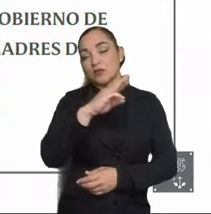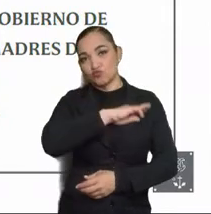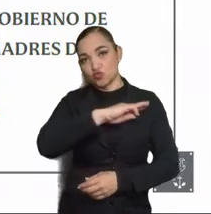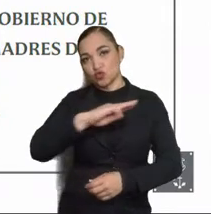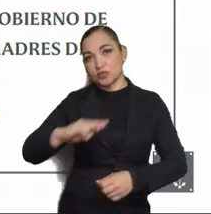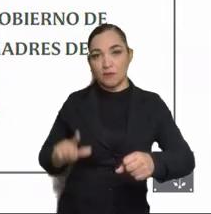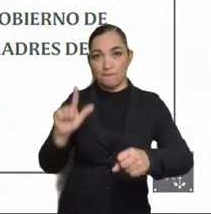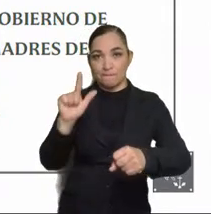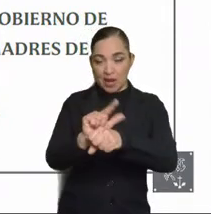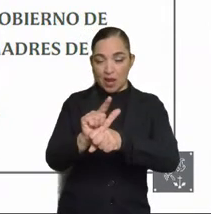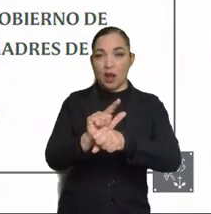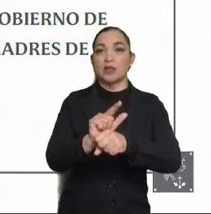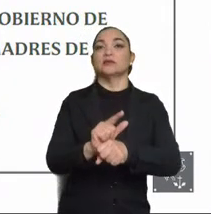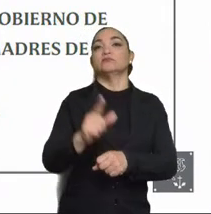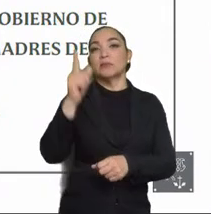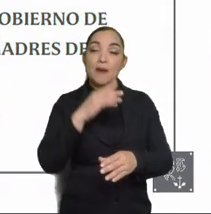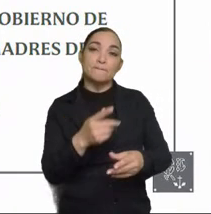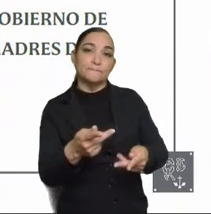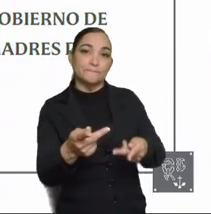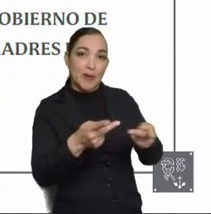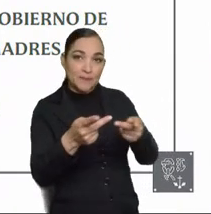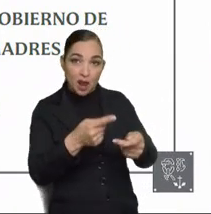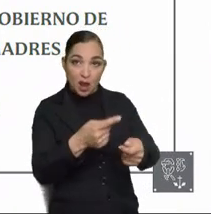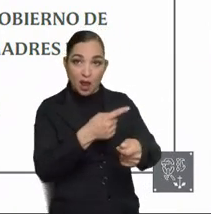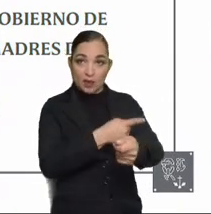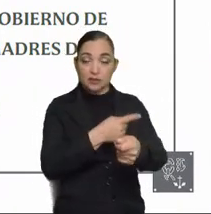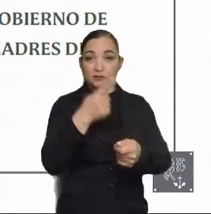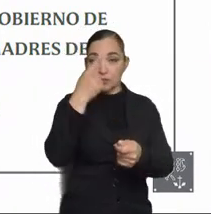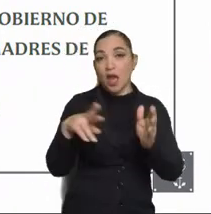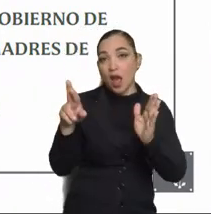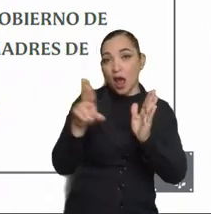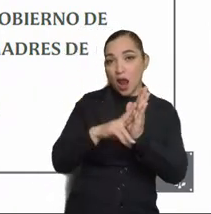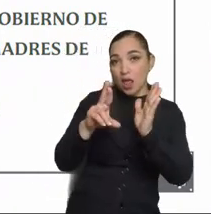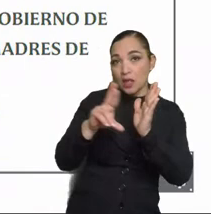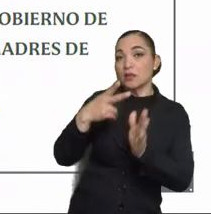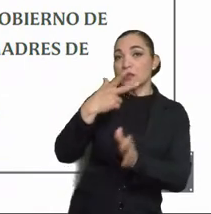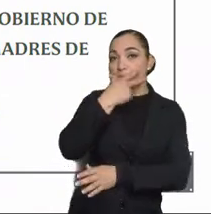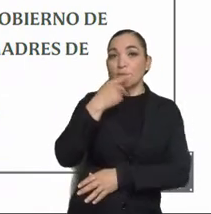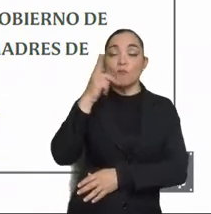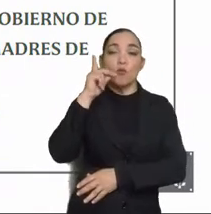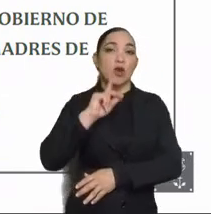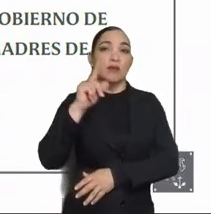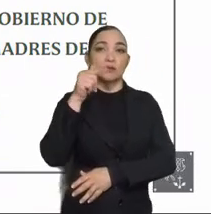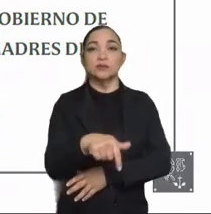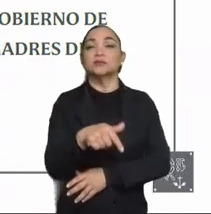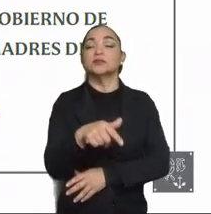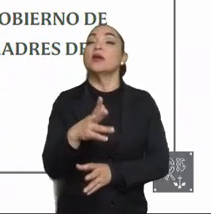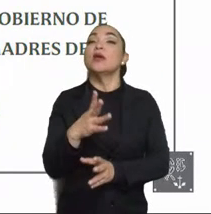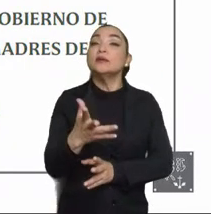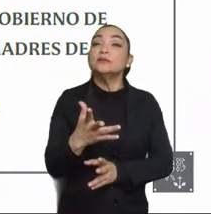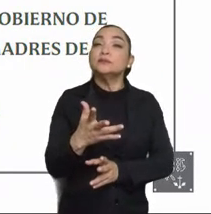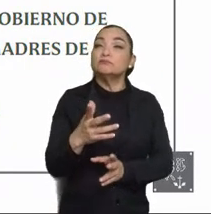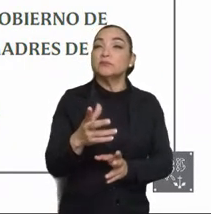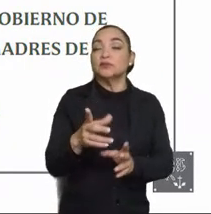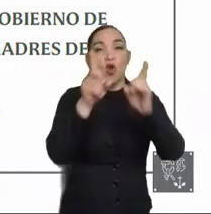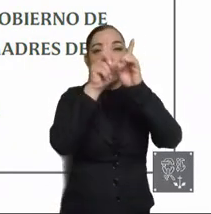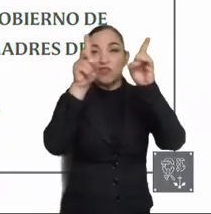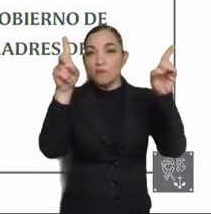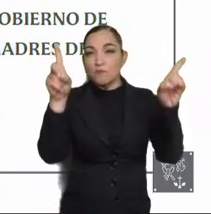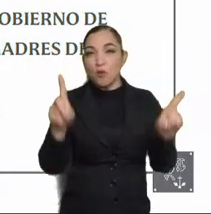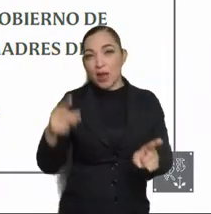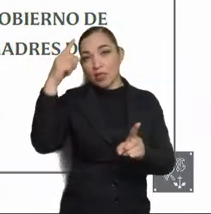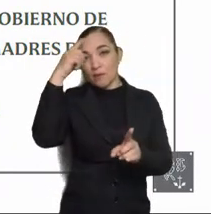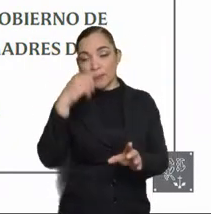género. Y también convocamos en este mismo marco de las actividades de marzo a un diplomado para capacitar